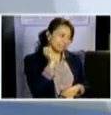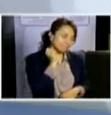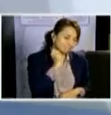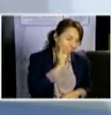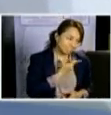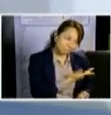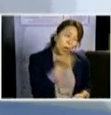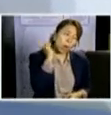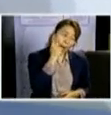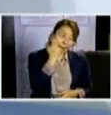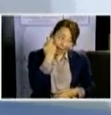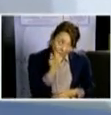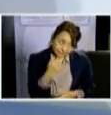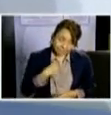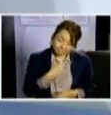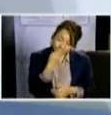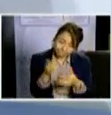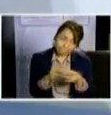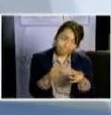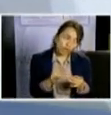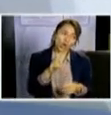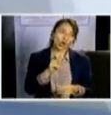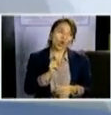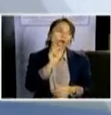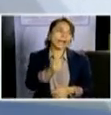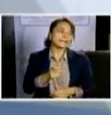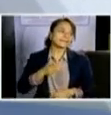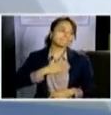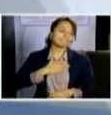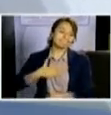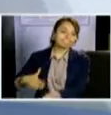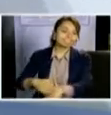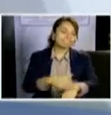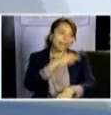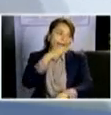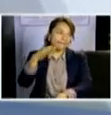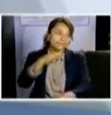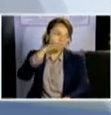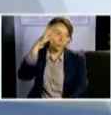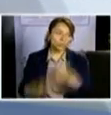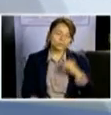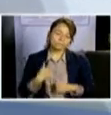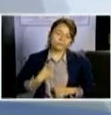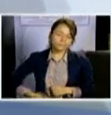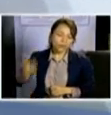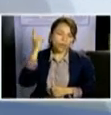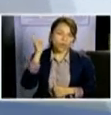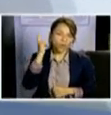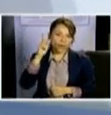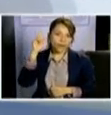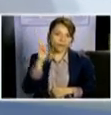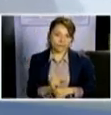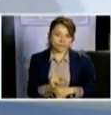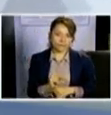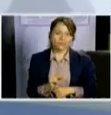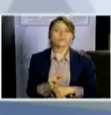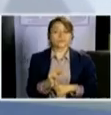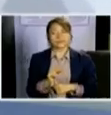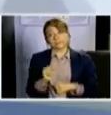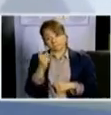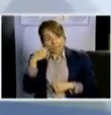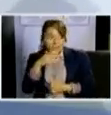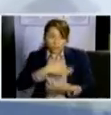frenar que la Tierra quede o se detenga en esos 2 grados centígrados que ninguno de nosotros nos conviene. Por su atención,